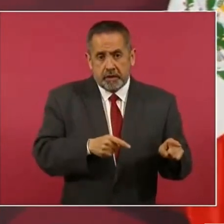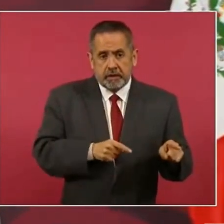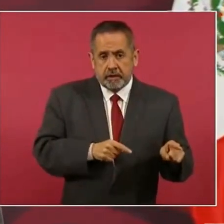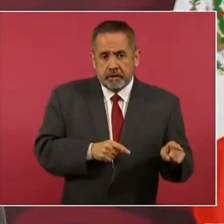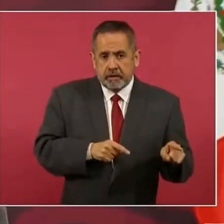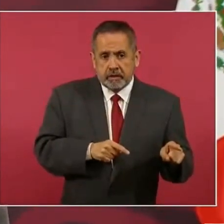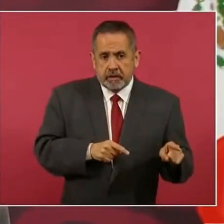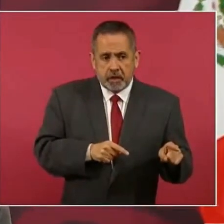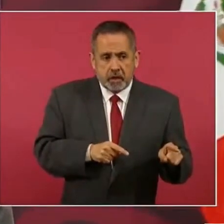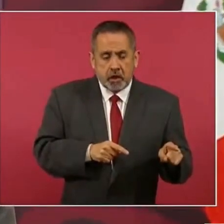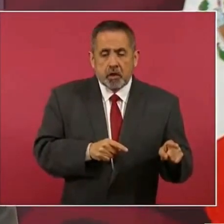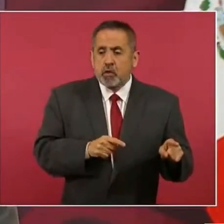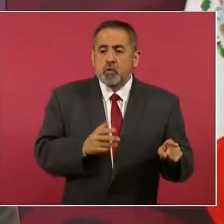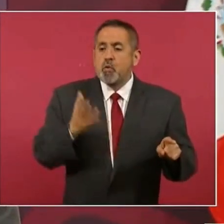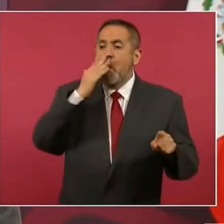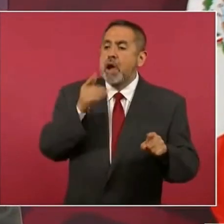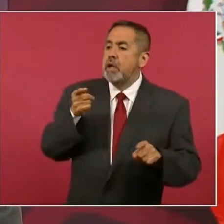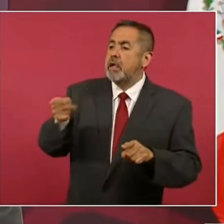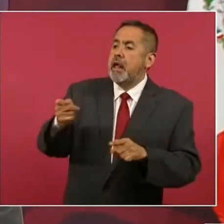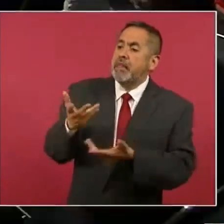no había día de descanso,